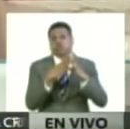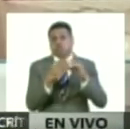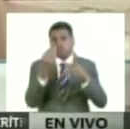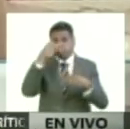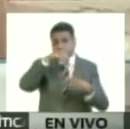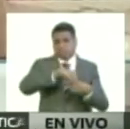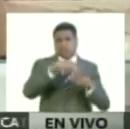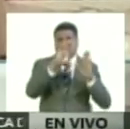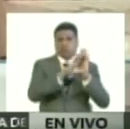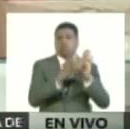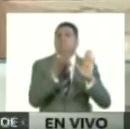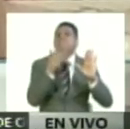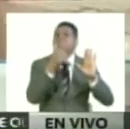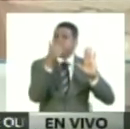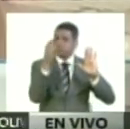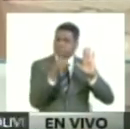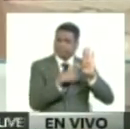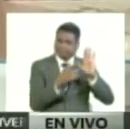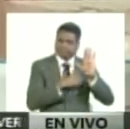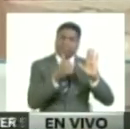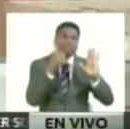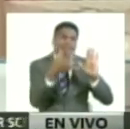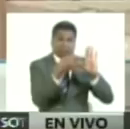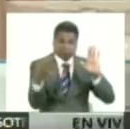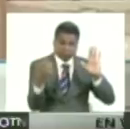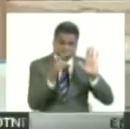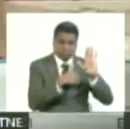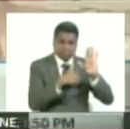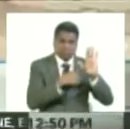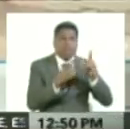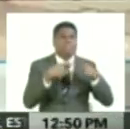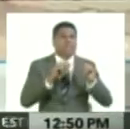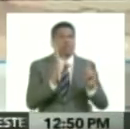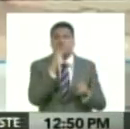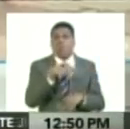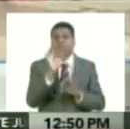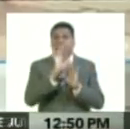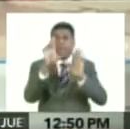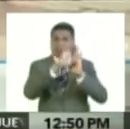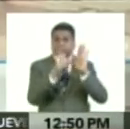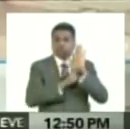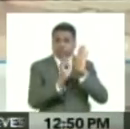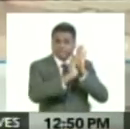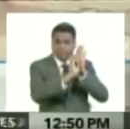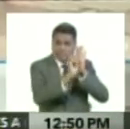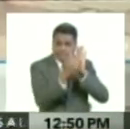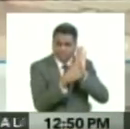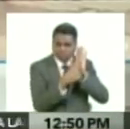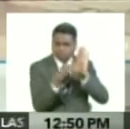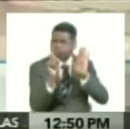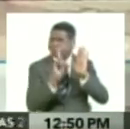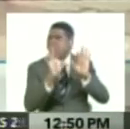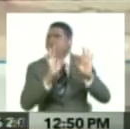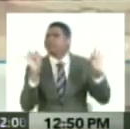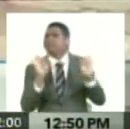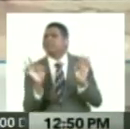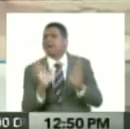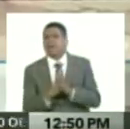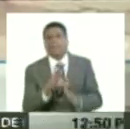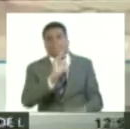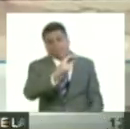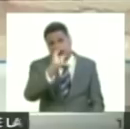nada. La principal razón que motivó al presidente Nicolás Maduro para convocar a